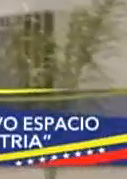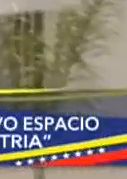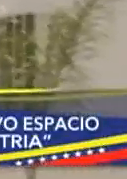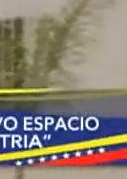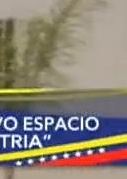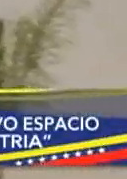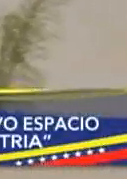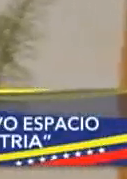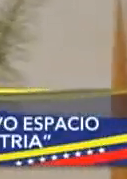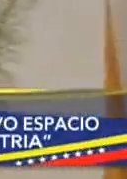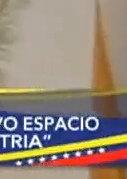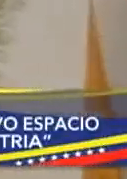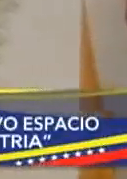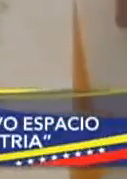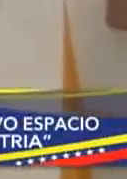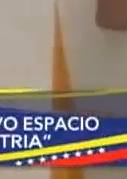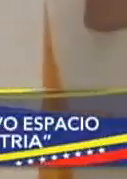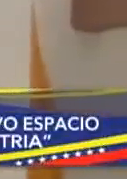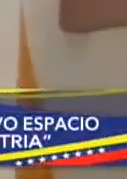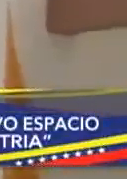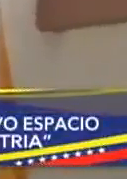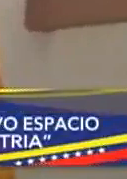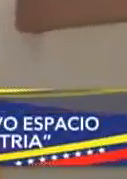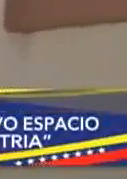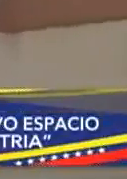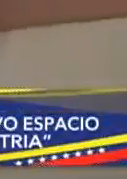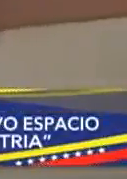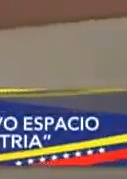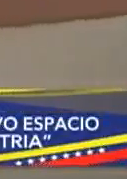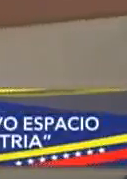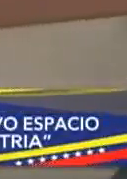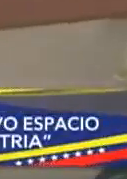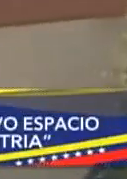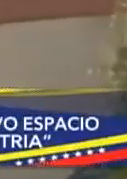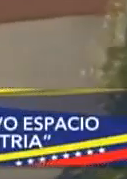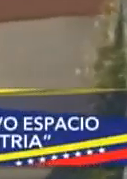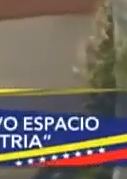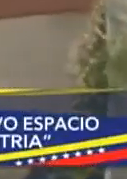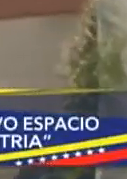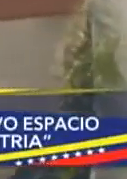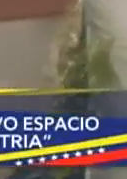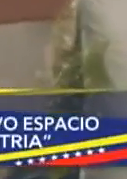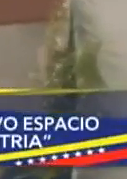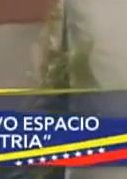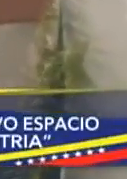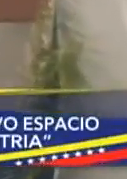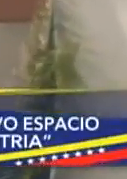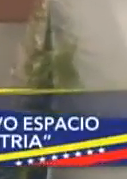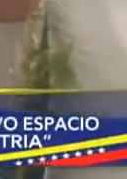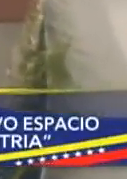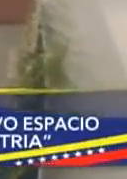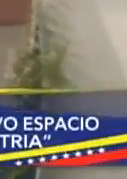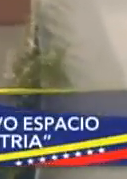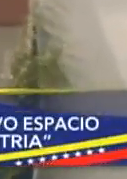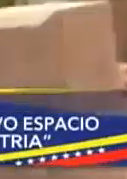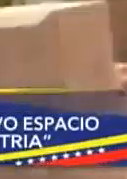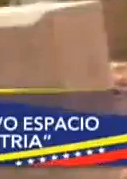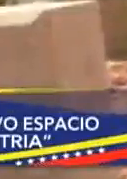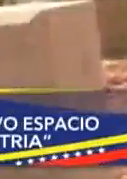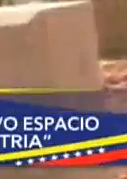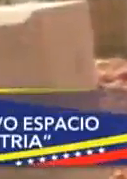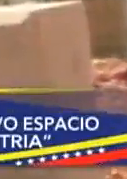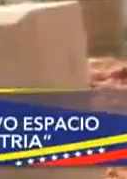Bien, mi comandante, aquí hay un poder popular activo, confirmado, certificado por nuestra comunera mayor, y nos dirigimos